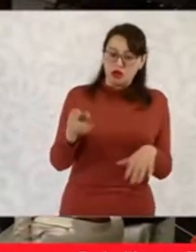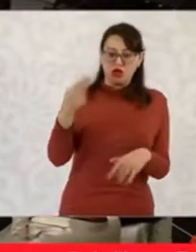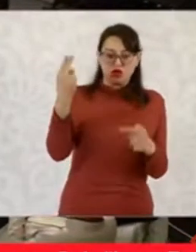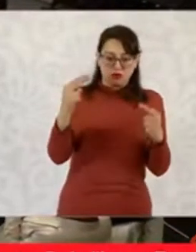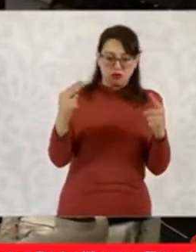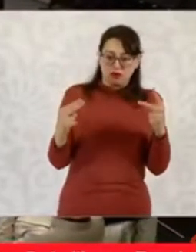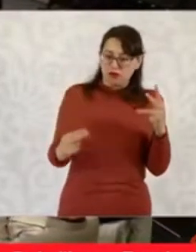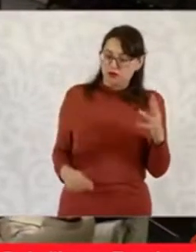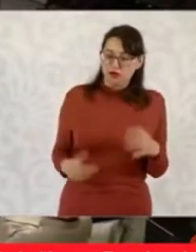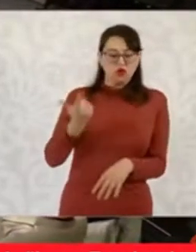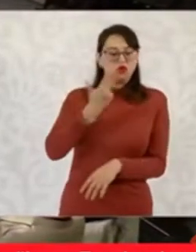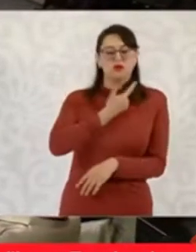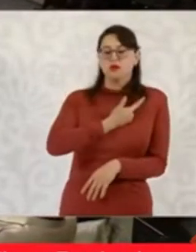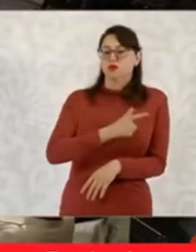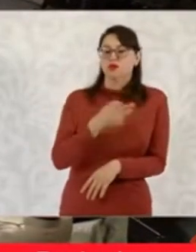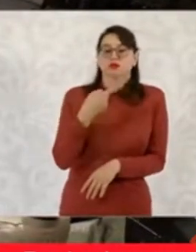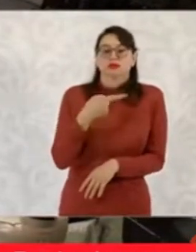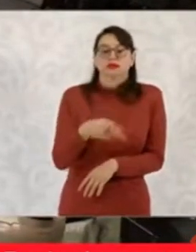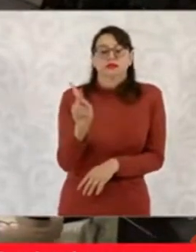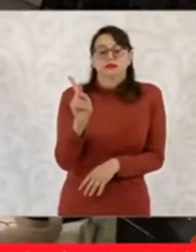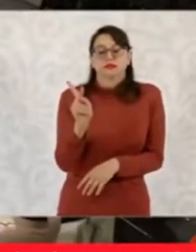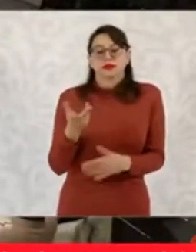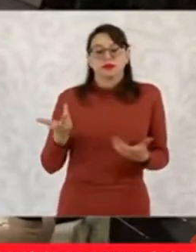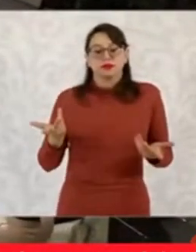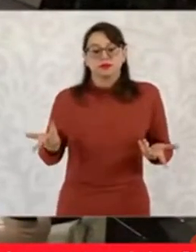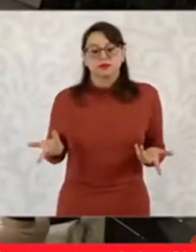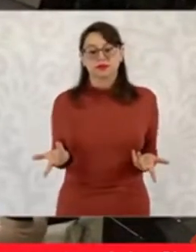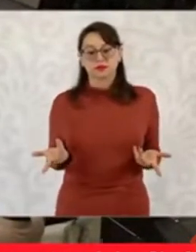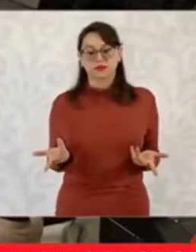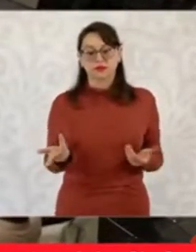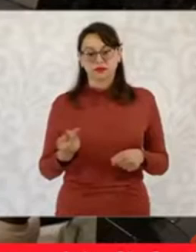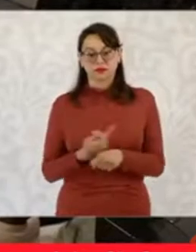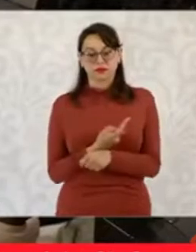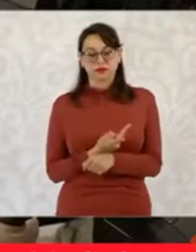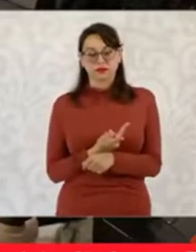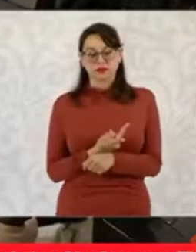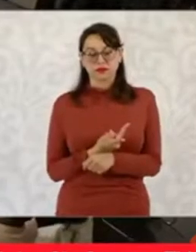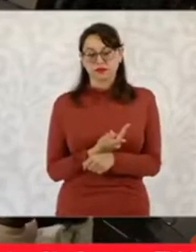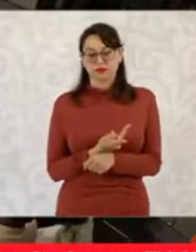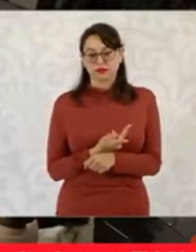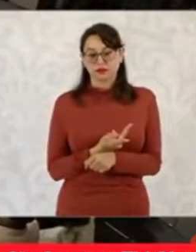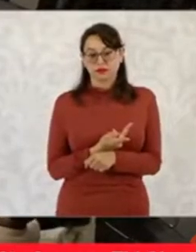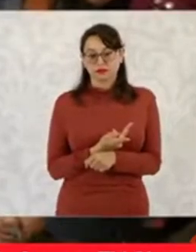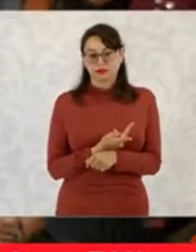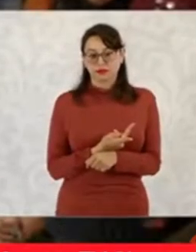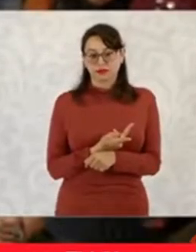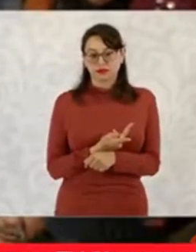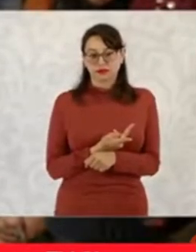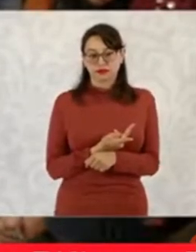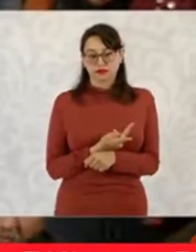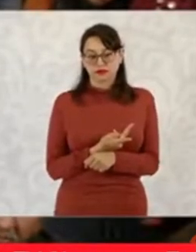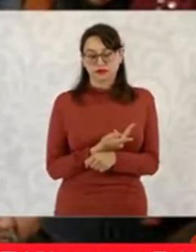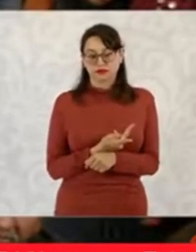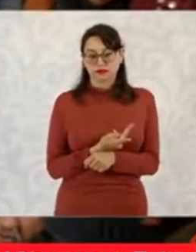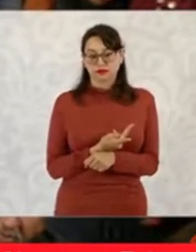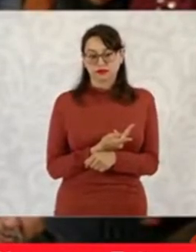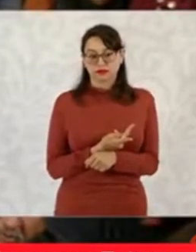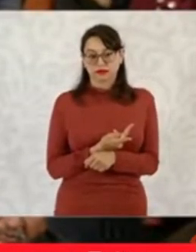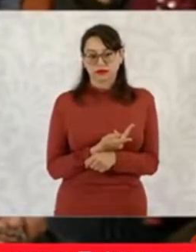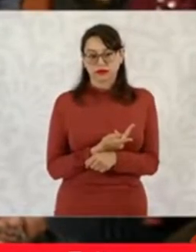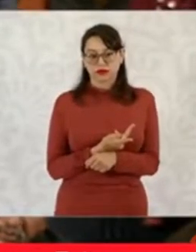nombres, pero uno de los que ataca directamente y que pone mi